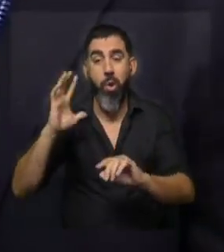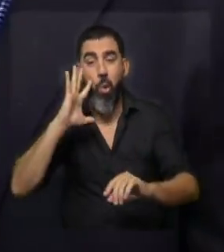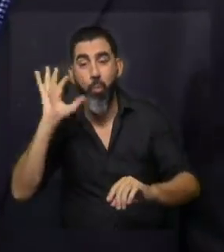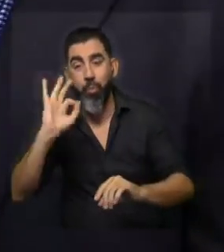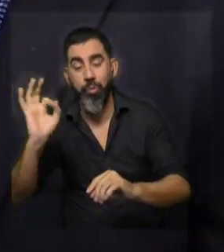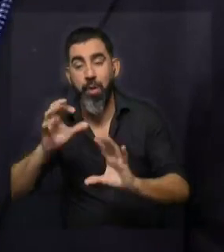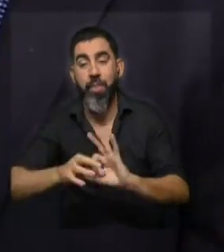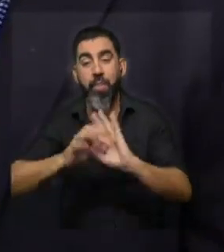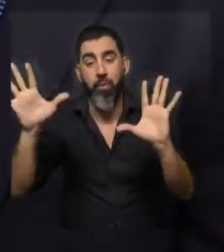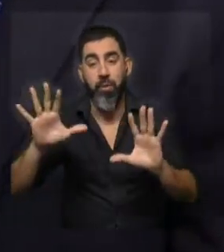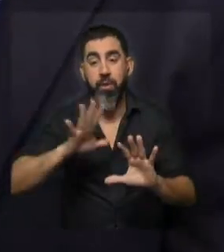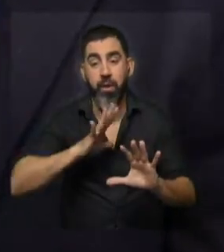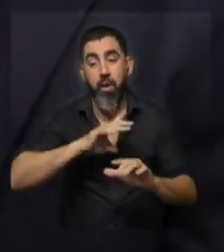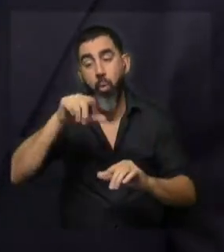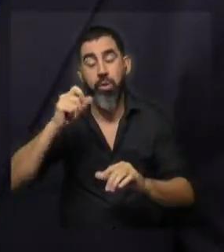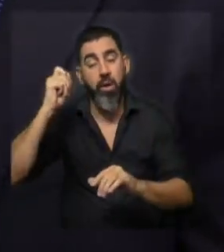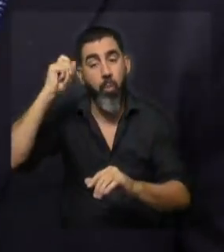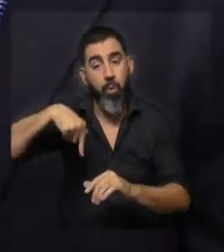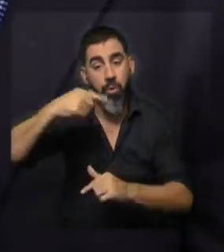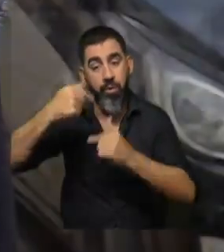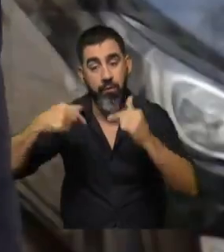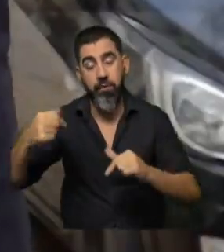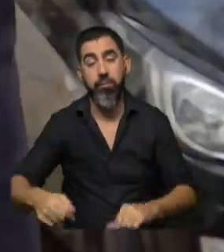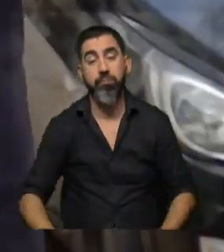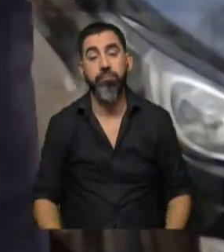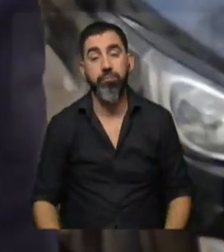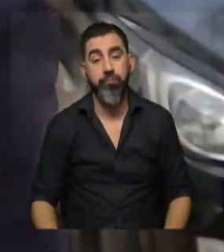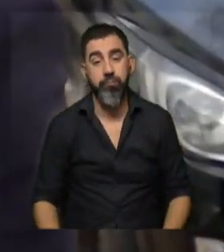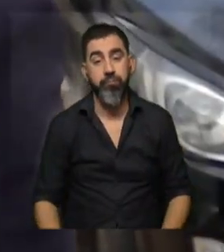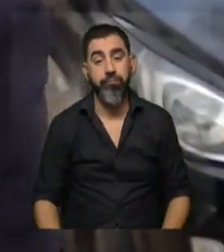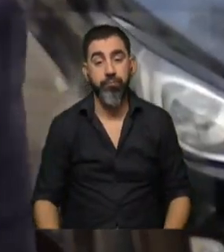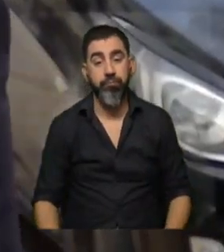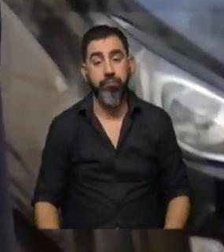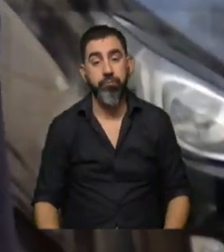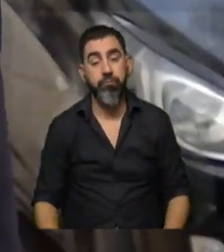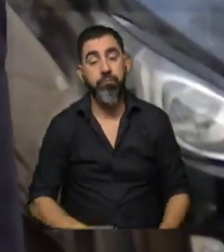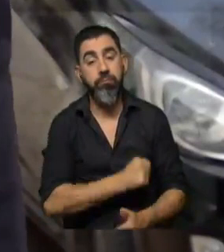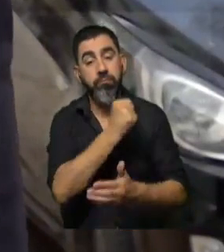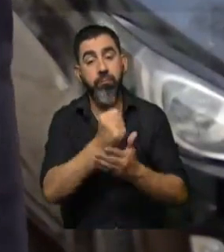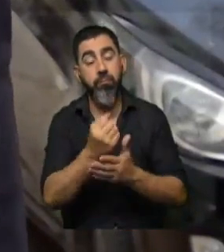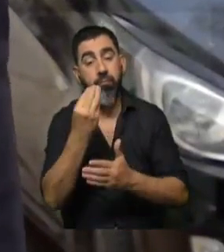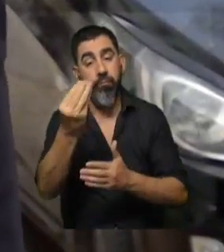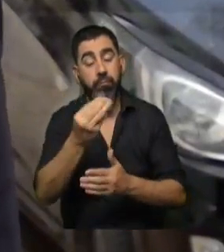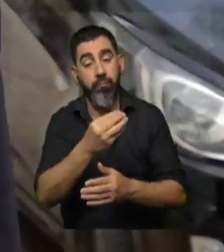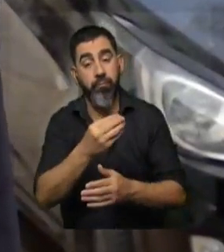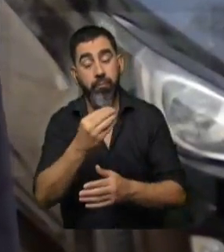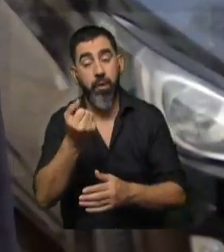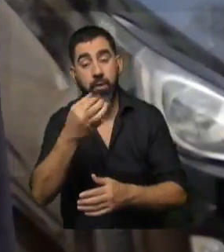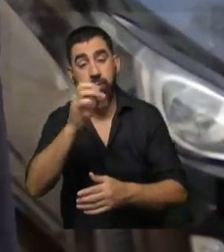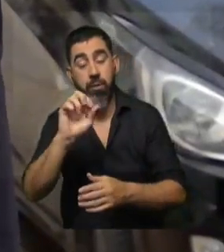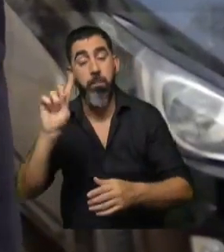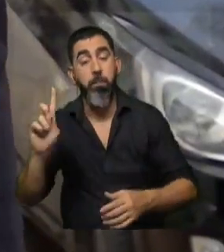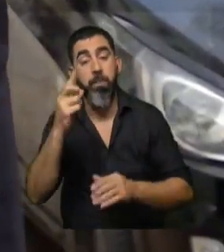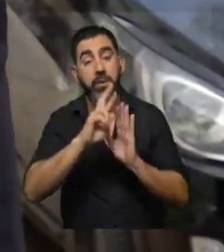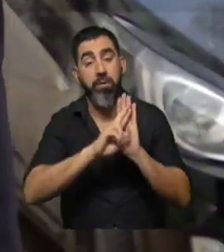democrática de que existan otras voces y la posibilidad de cambios hasta asumir este Cargo en así fue el principal representante